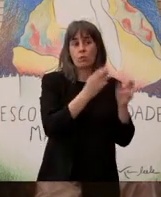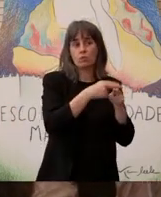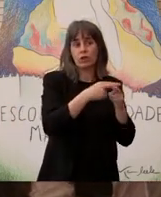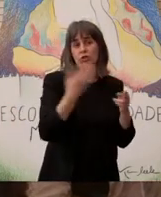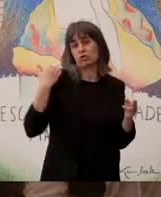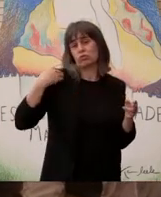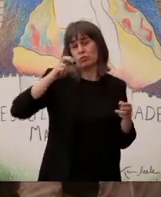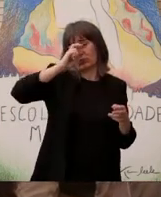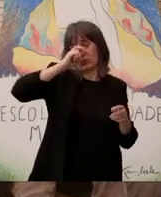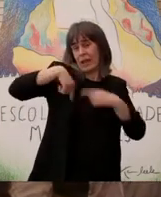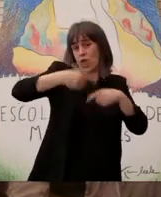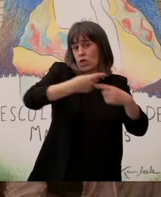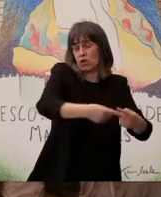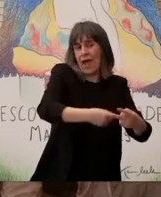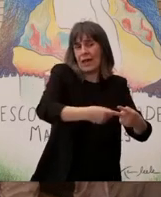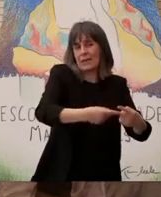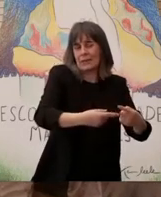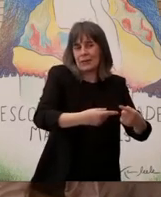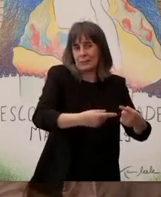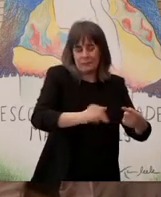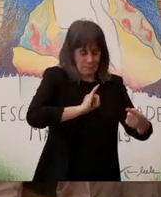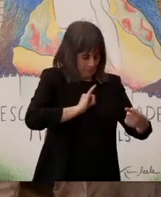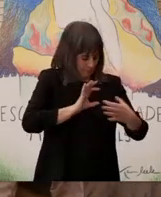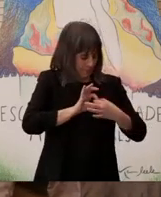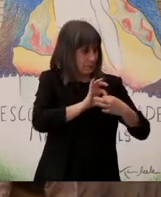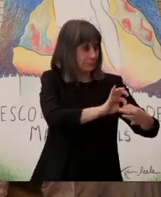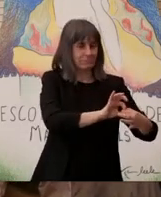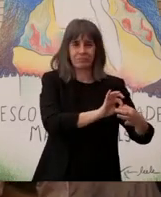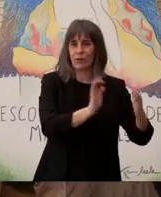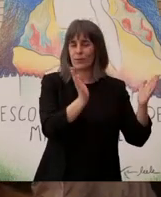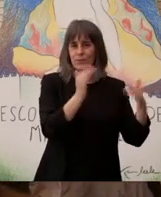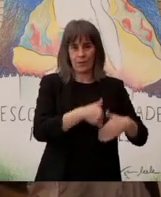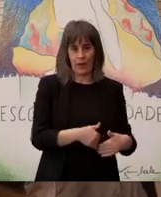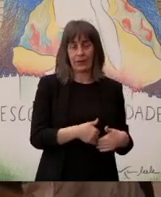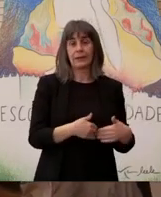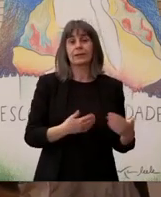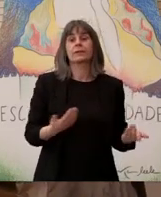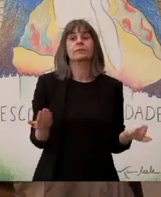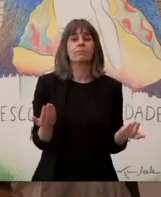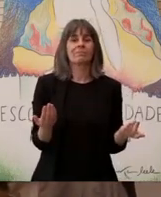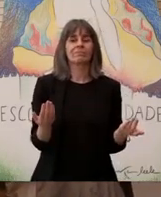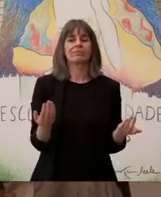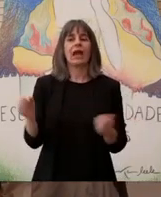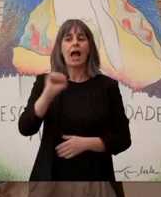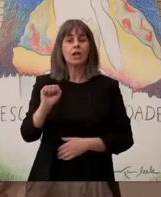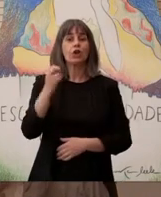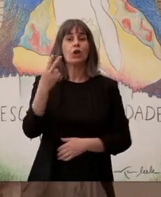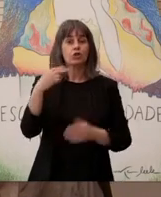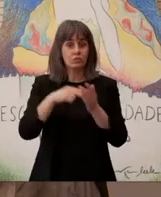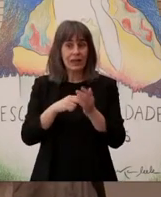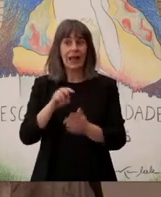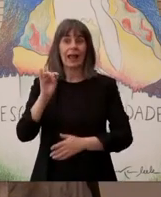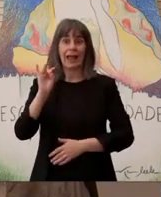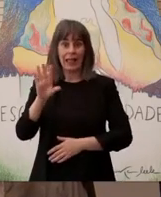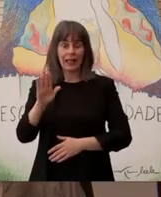pues colocar todas esas esas esos elementos de identidades en todo en 2015 casi